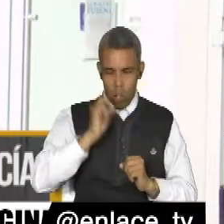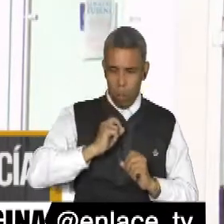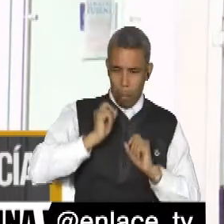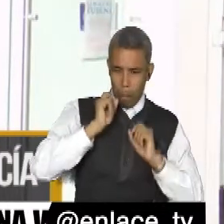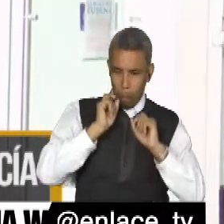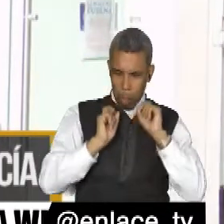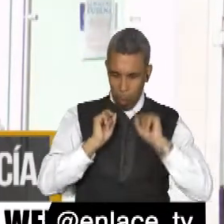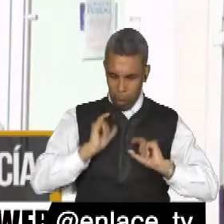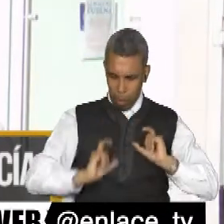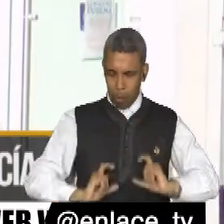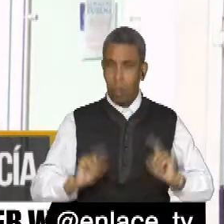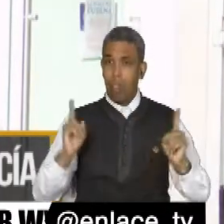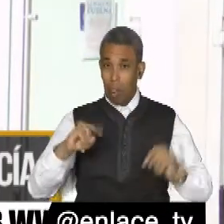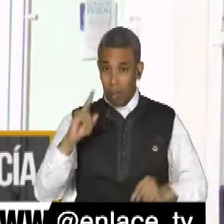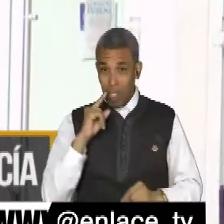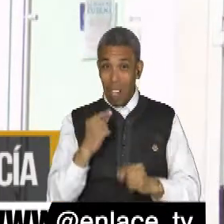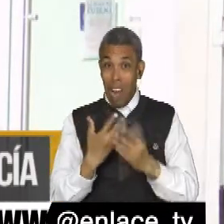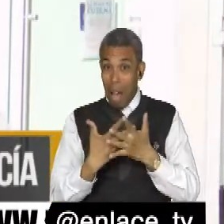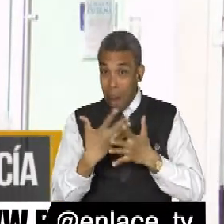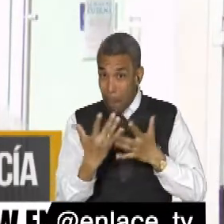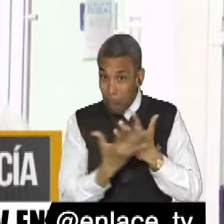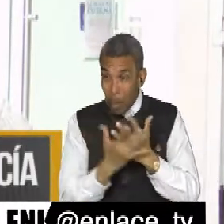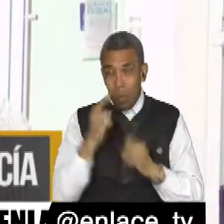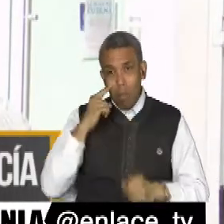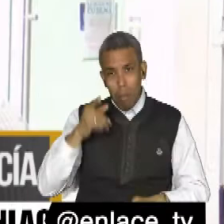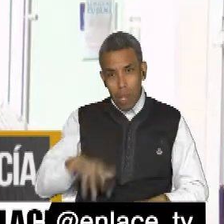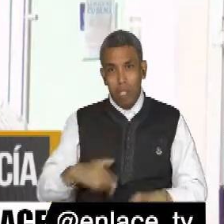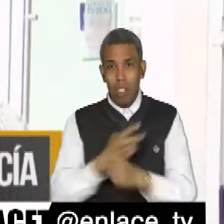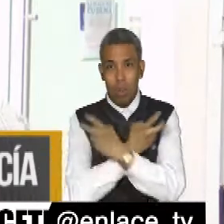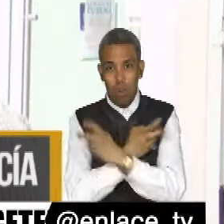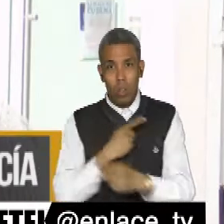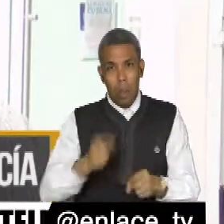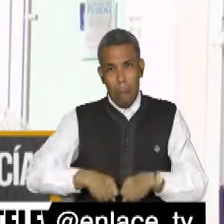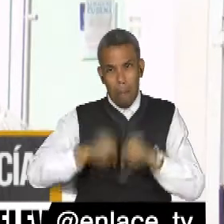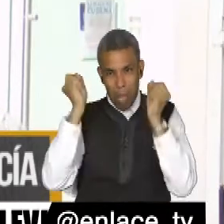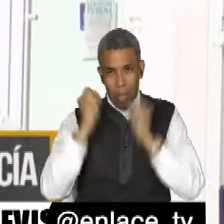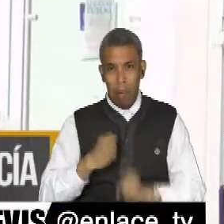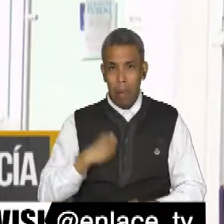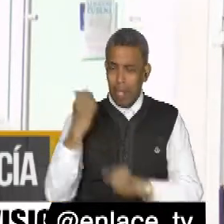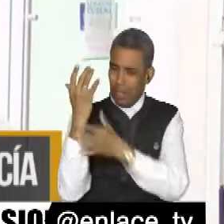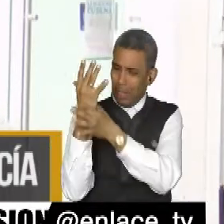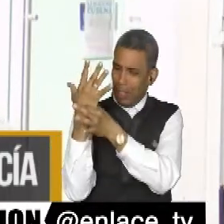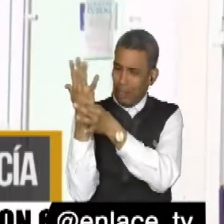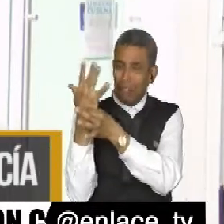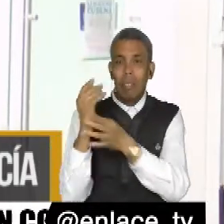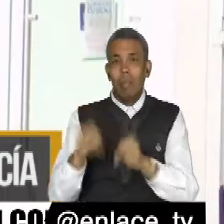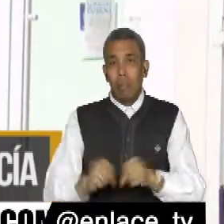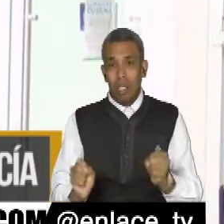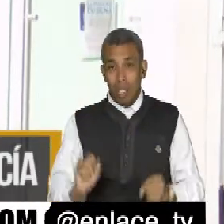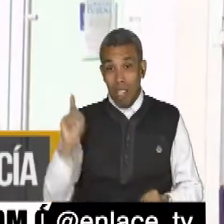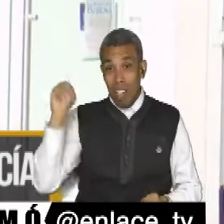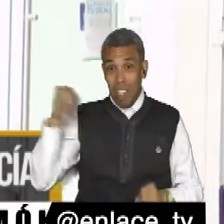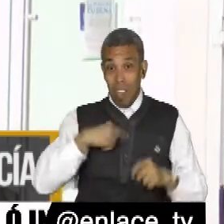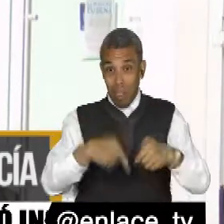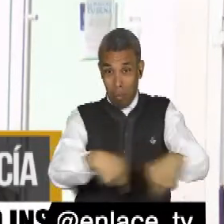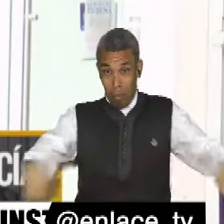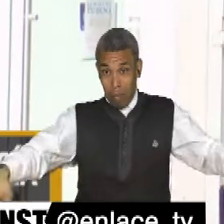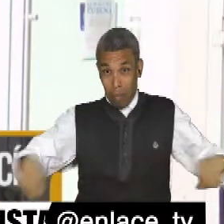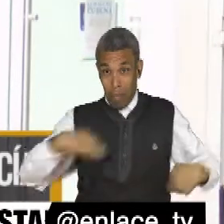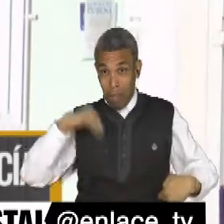en el cuerpo. A mí me agarraron del cuello, me están ahorcando en el momento allá, me están ahorcando allá en la estación.